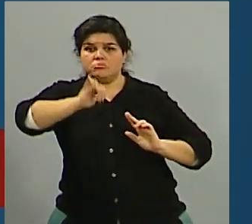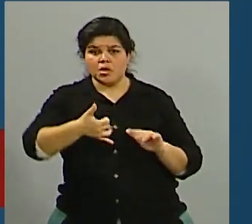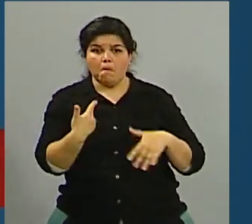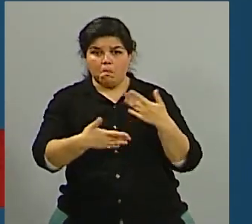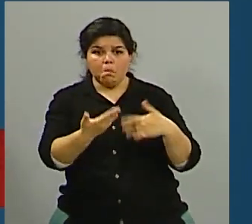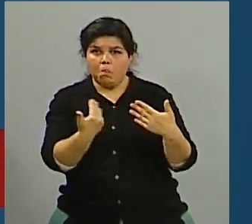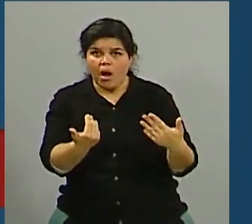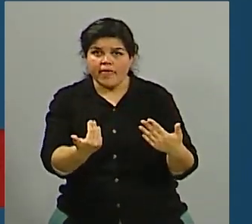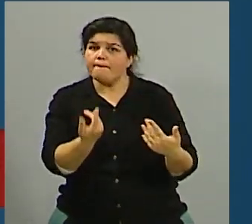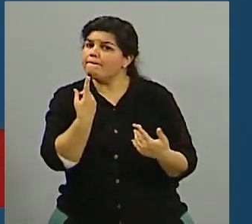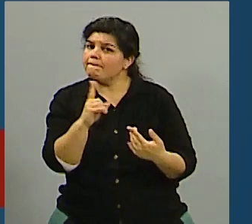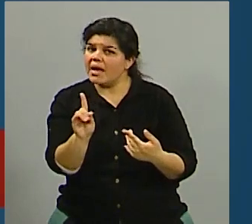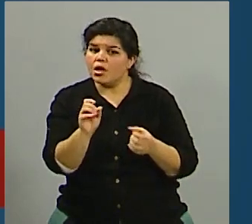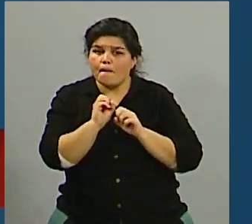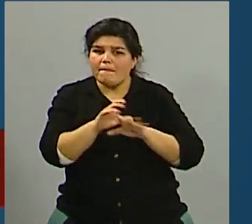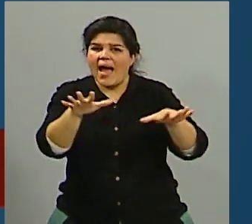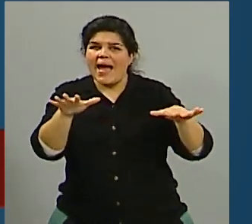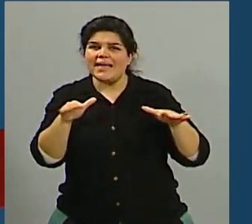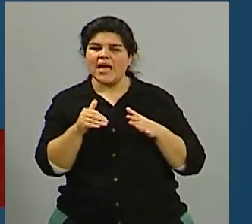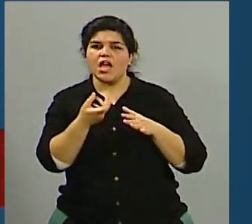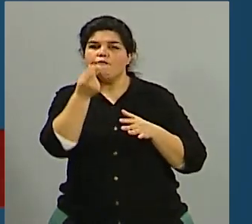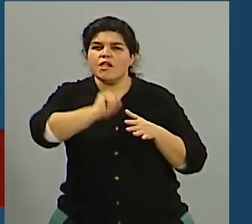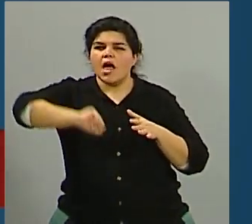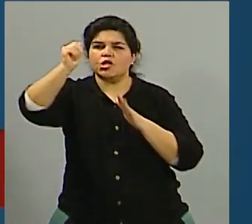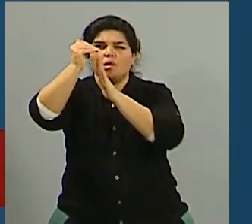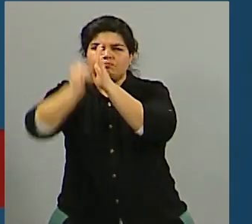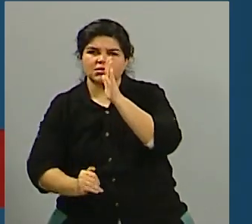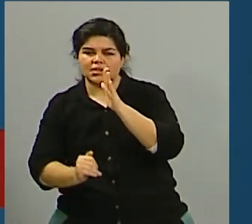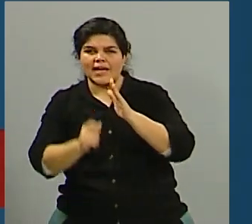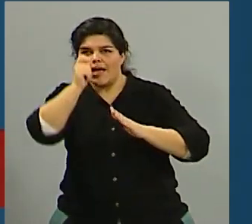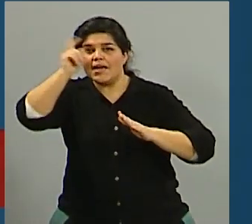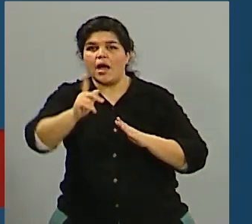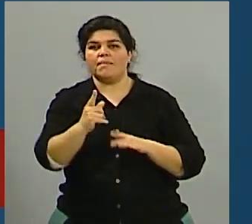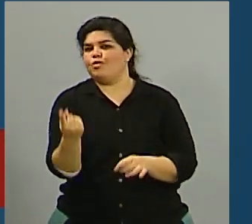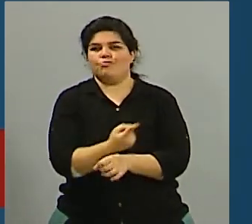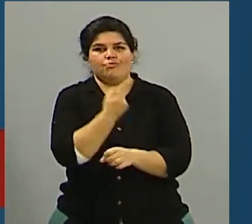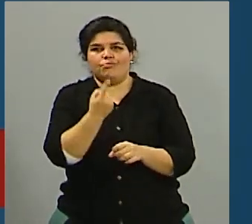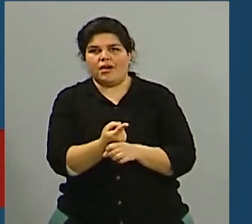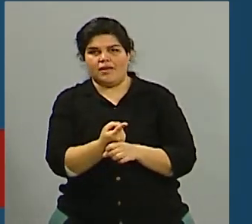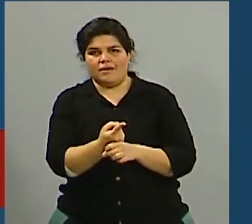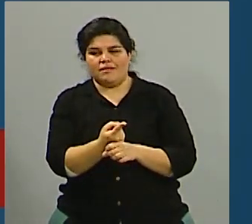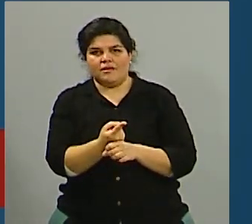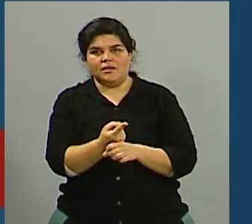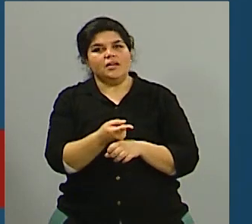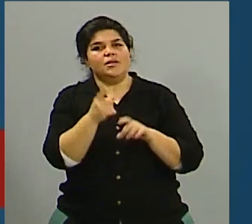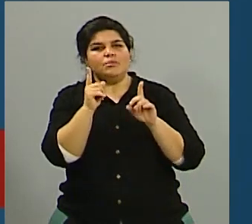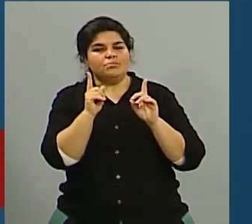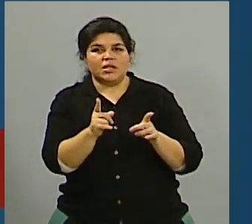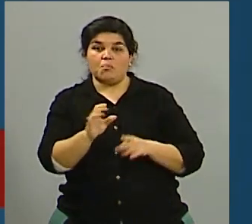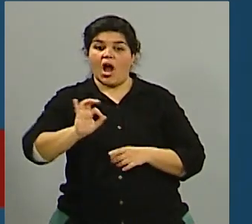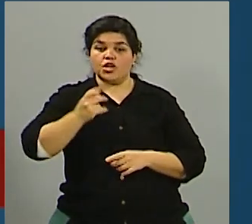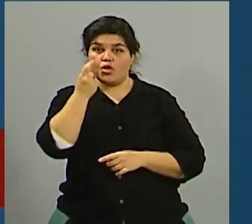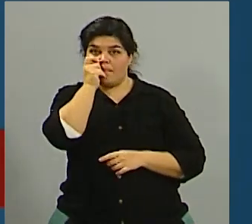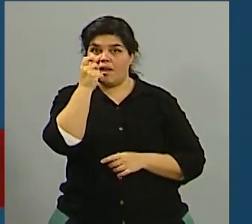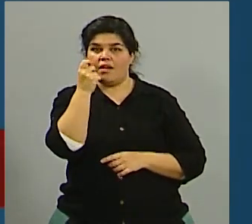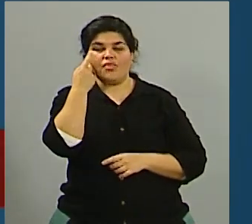llegar a suceder, que mágicamente la inflación no se va a bajar. Digo, también el que asuma tendrá ese rol, ¿no? De enfrentar un 2024 que